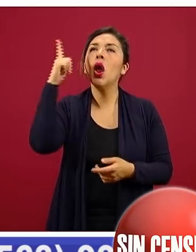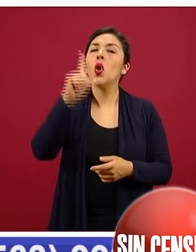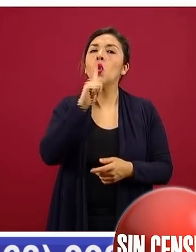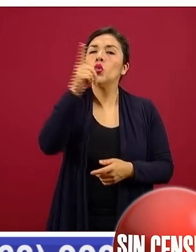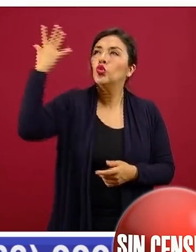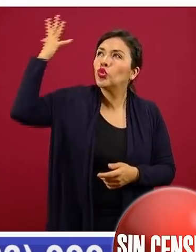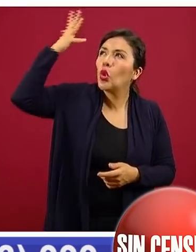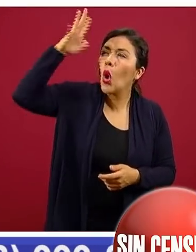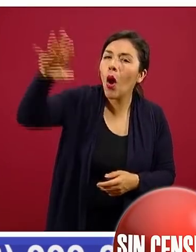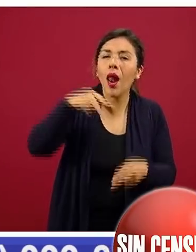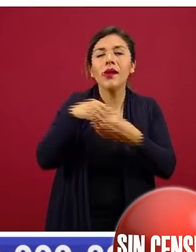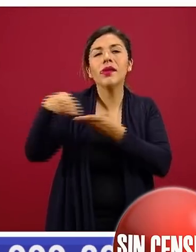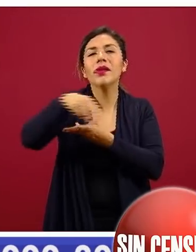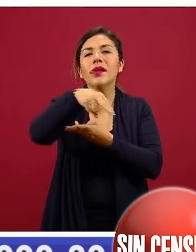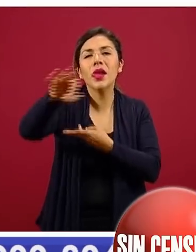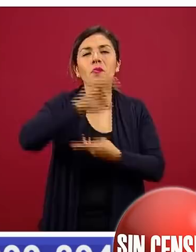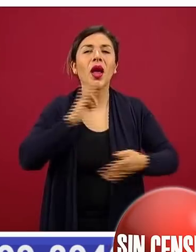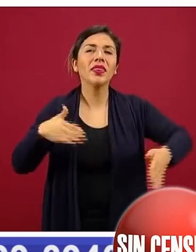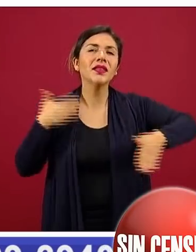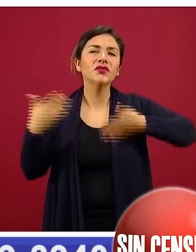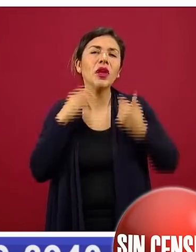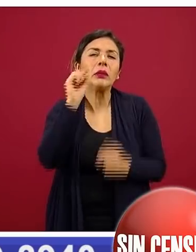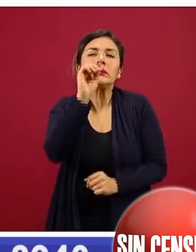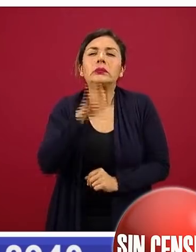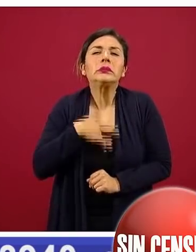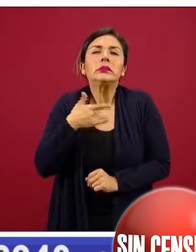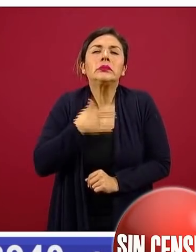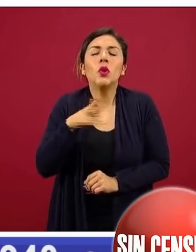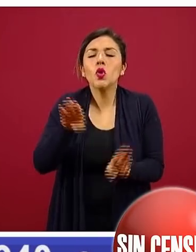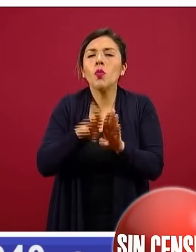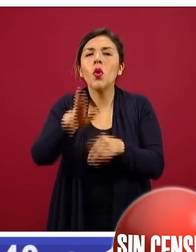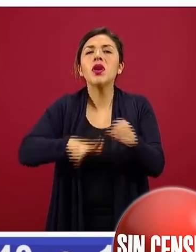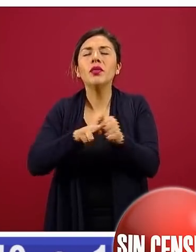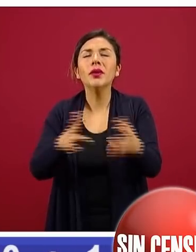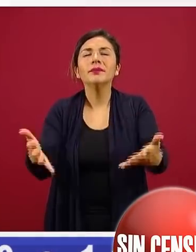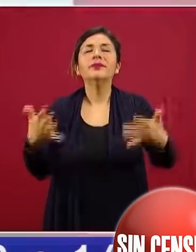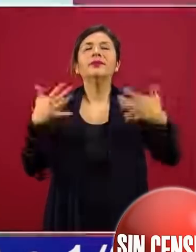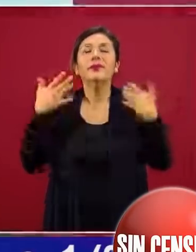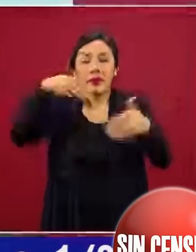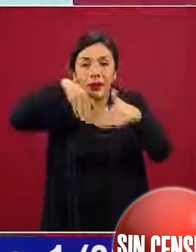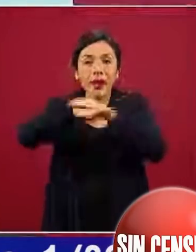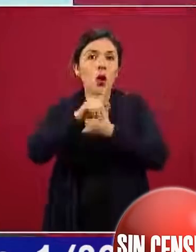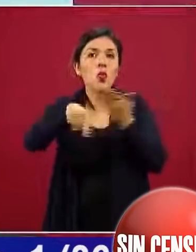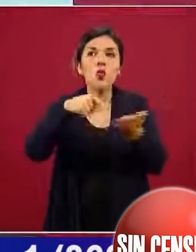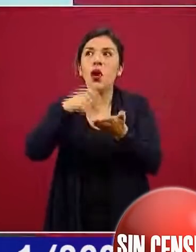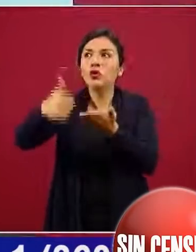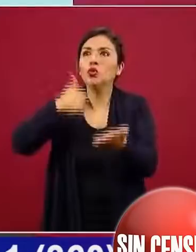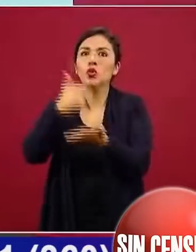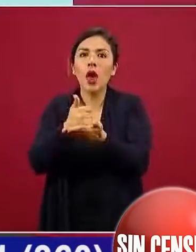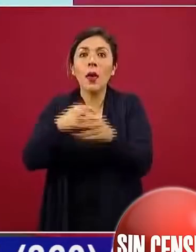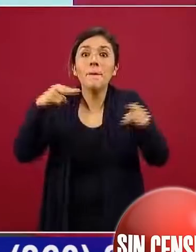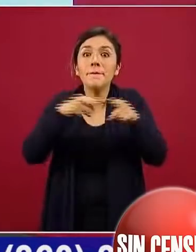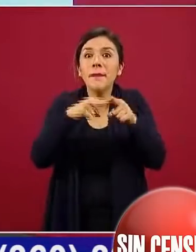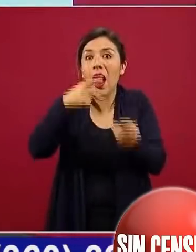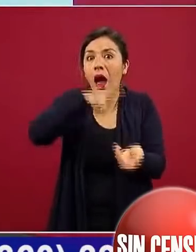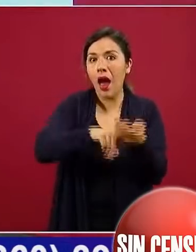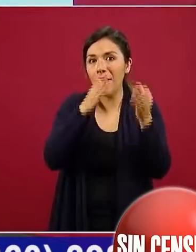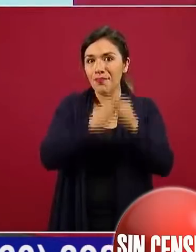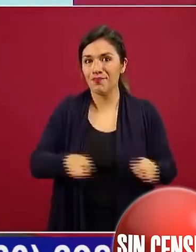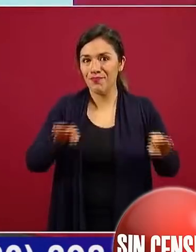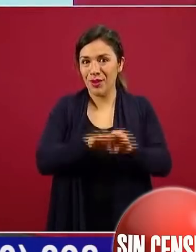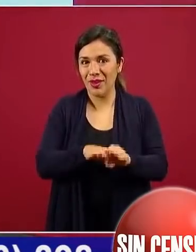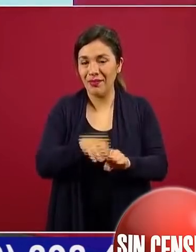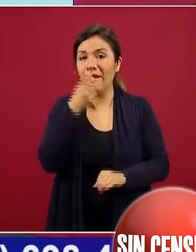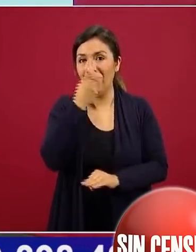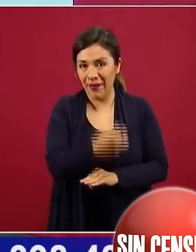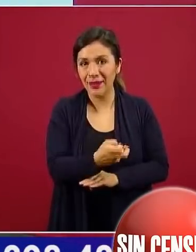solar, disfrutar un espacio de la naturaleza al interior de zonas urbanas, y es